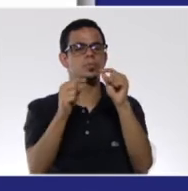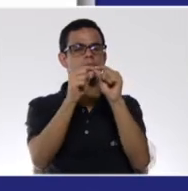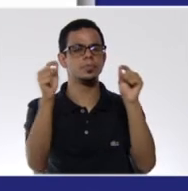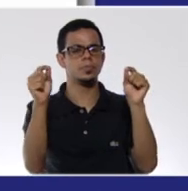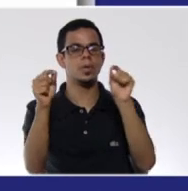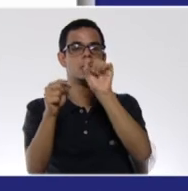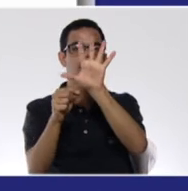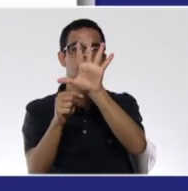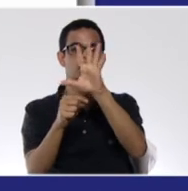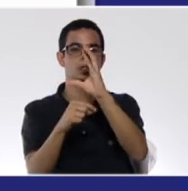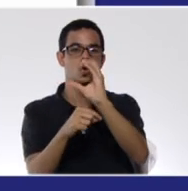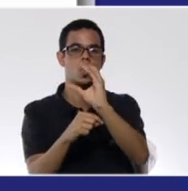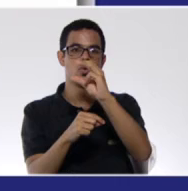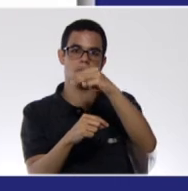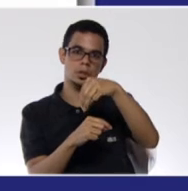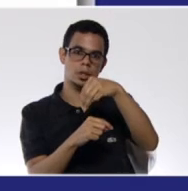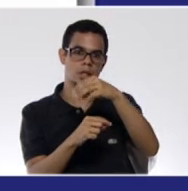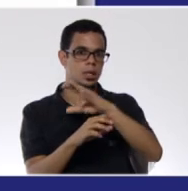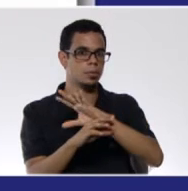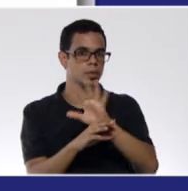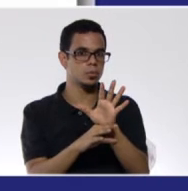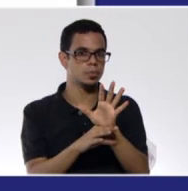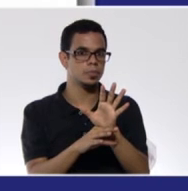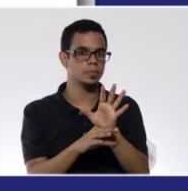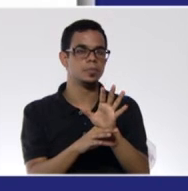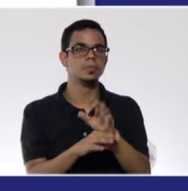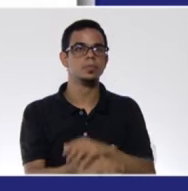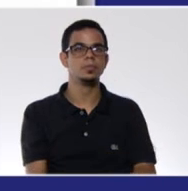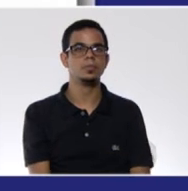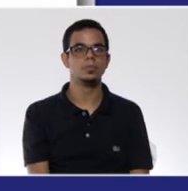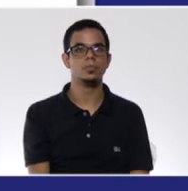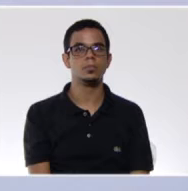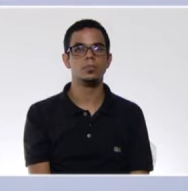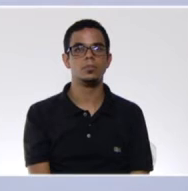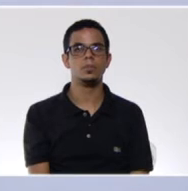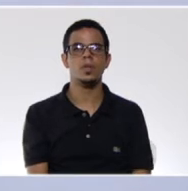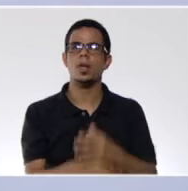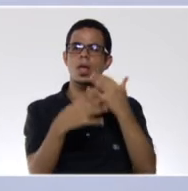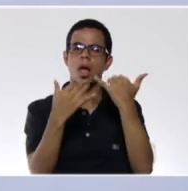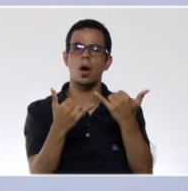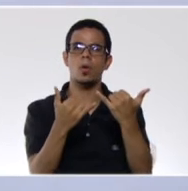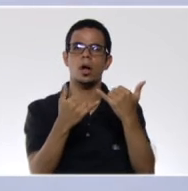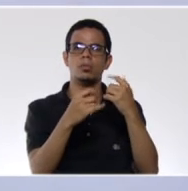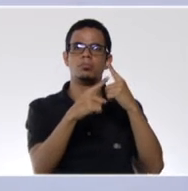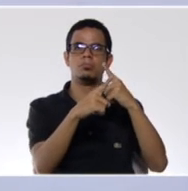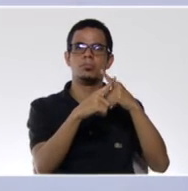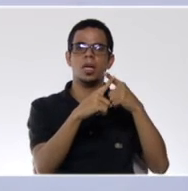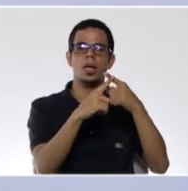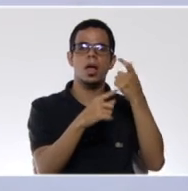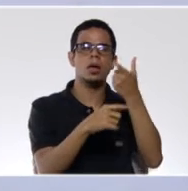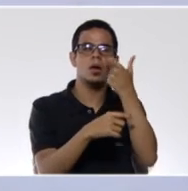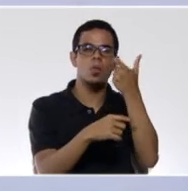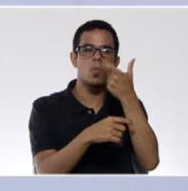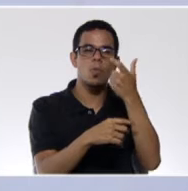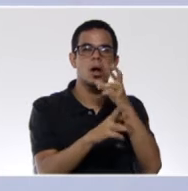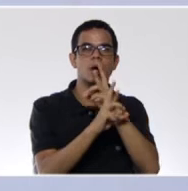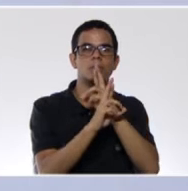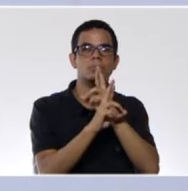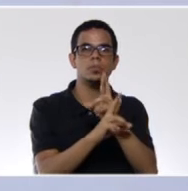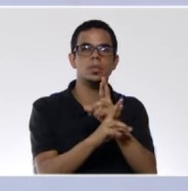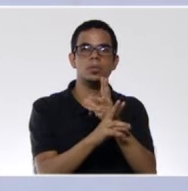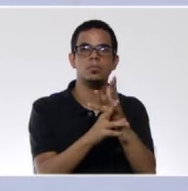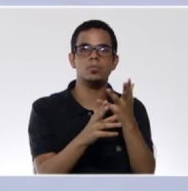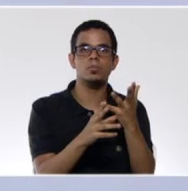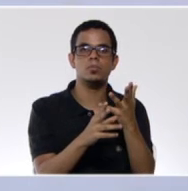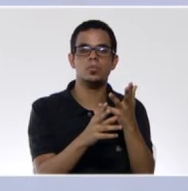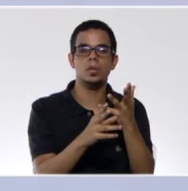5 centímetros. Obviamos los centímetros y hallamos el otro cateto. Obviamente que el otro cateto va a ser C